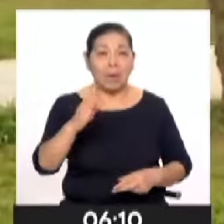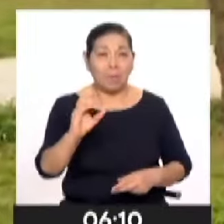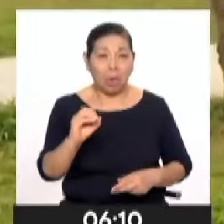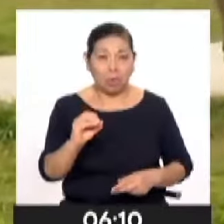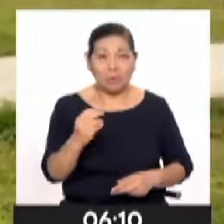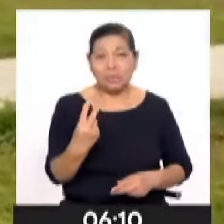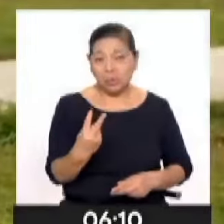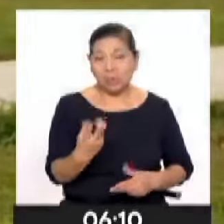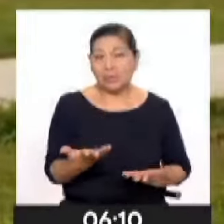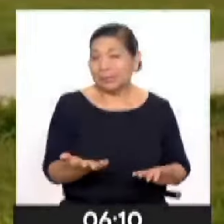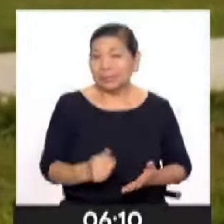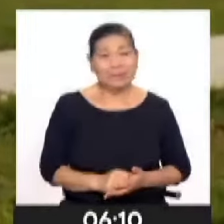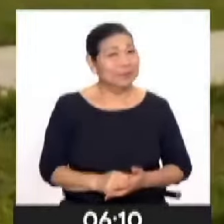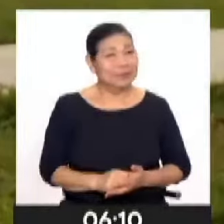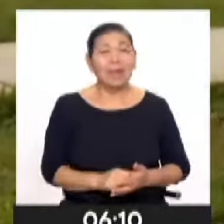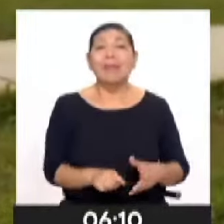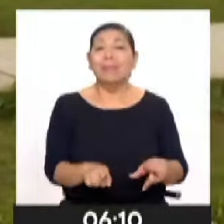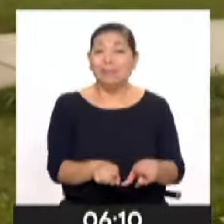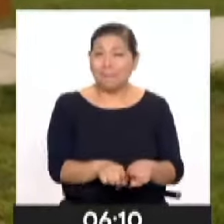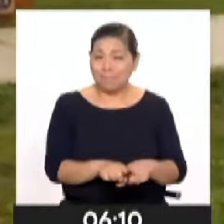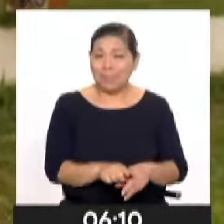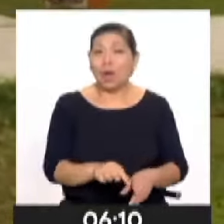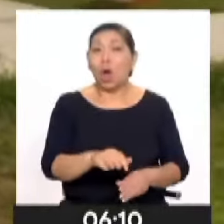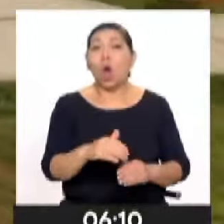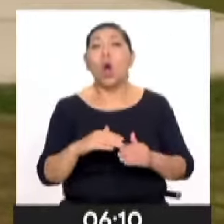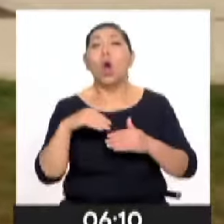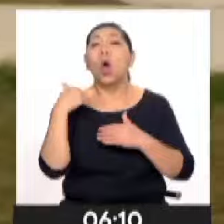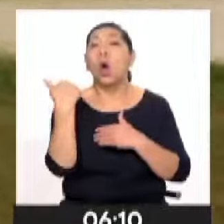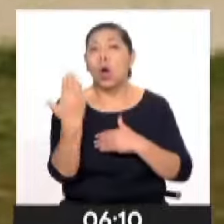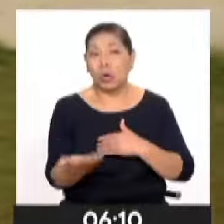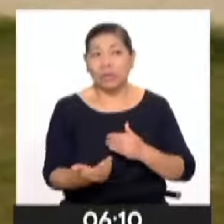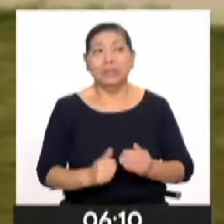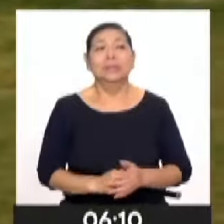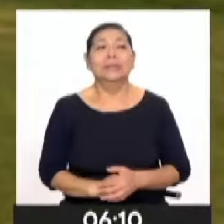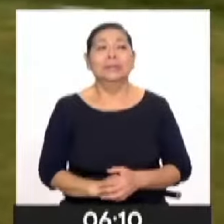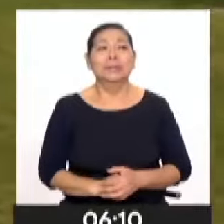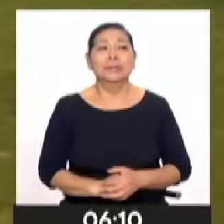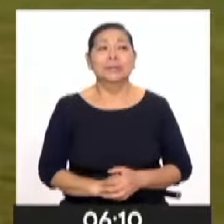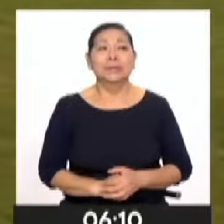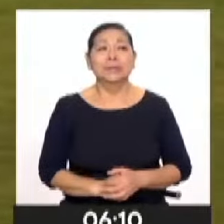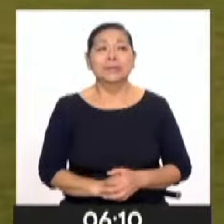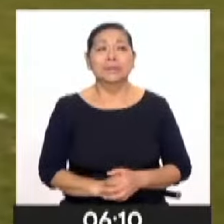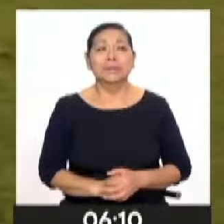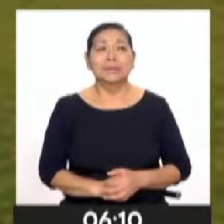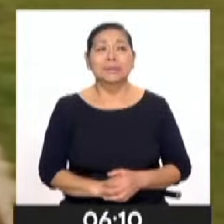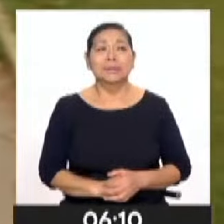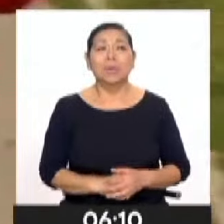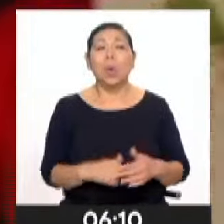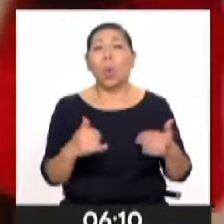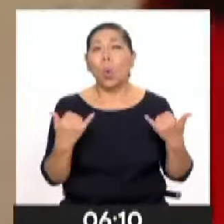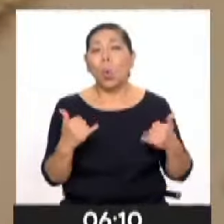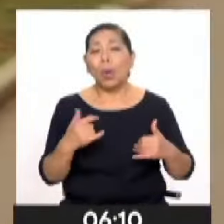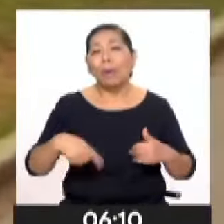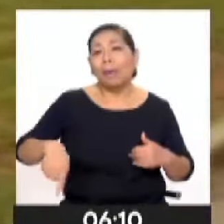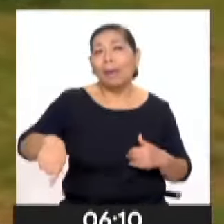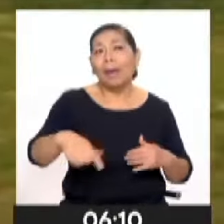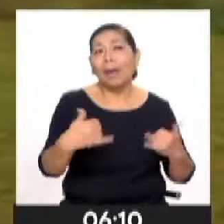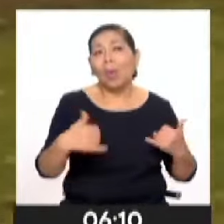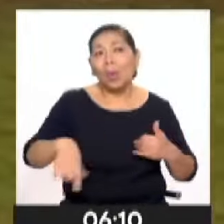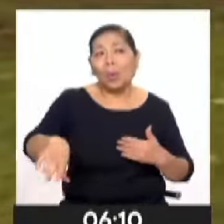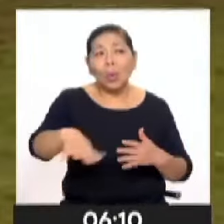no solo eso sino que también al otro lado al otro extremo podemos observar también a juegos para niños